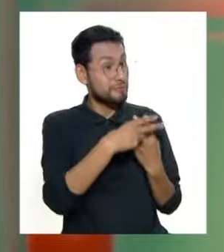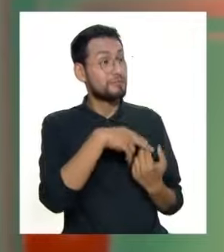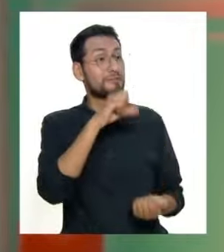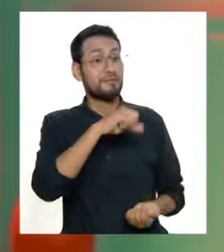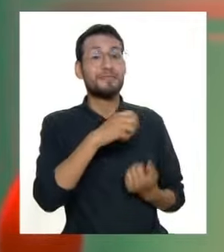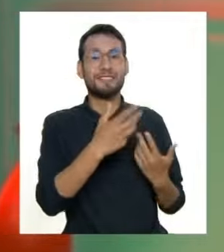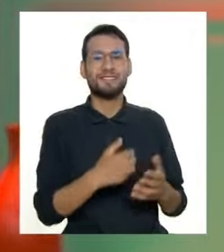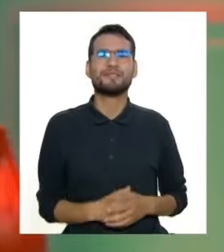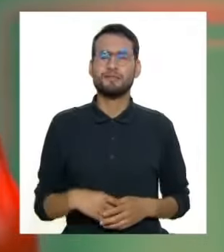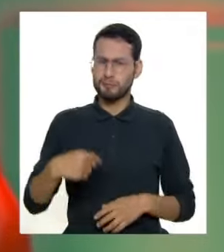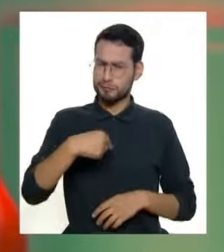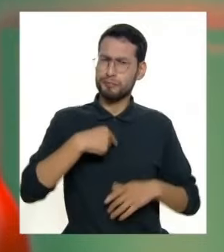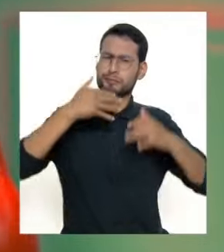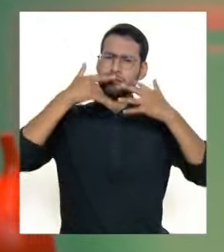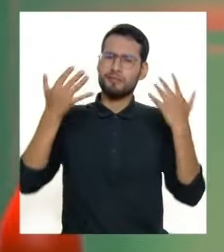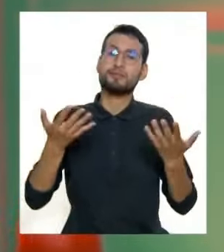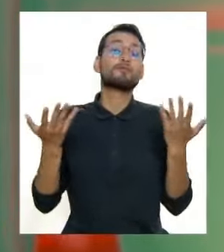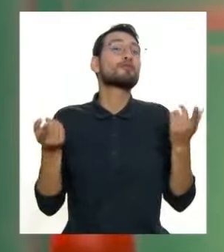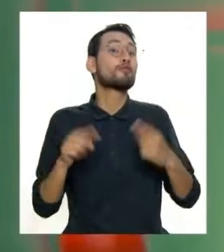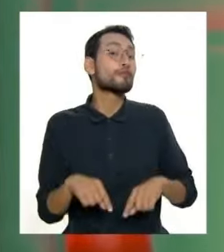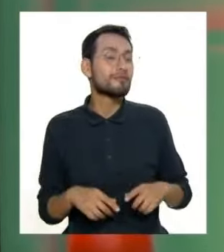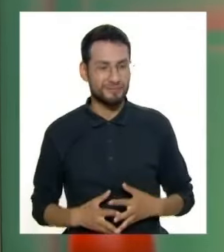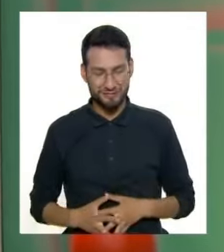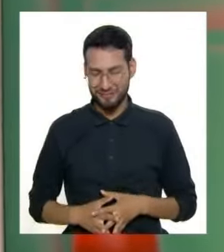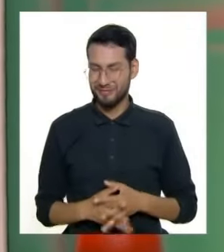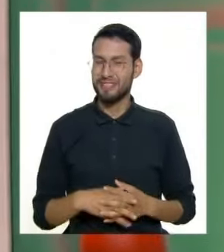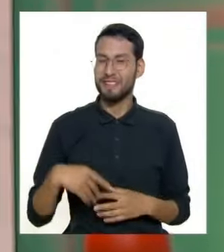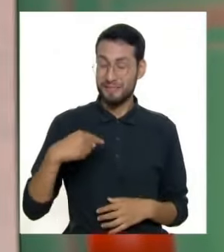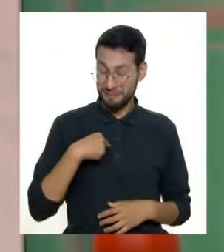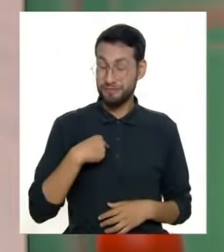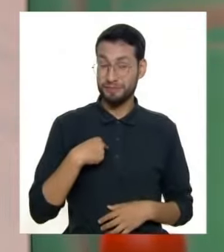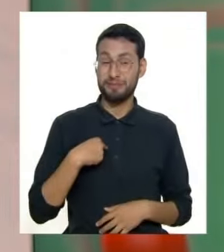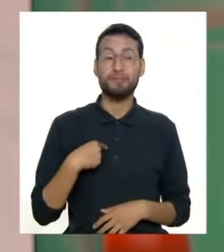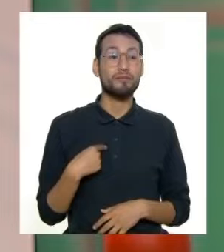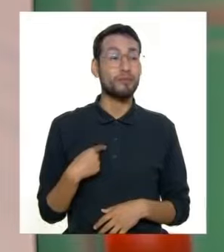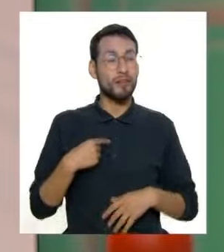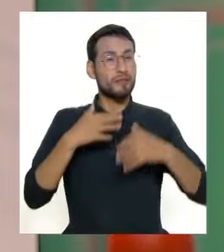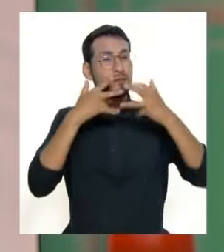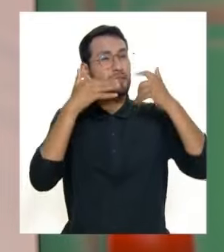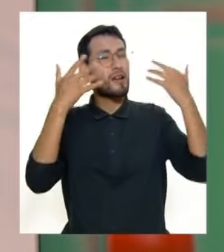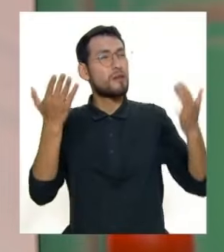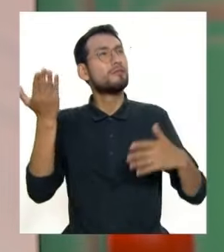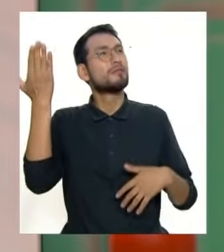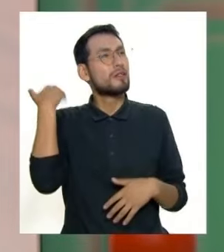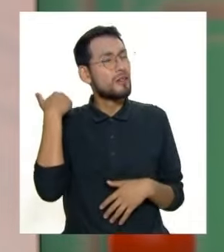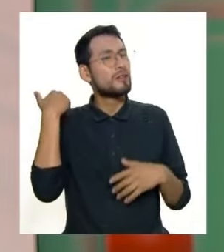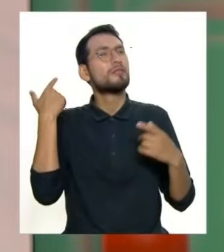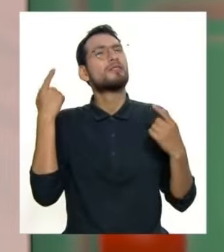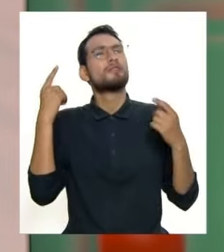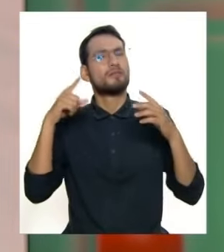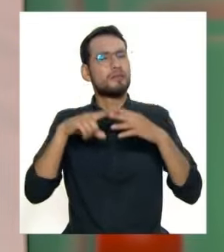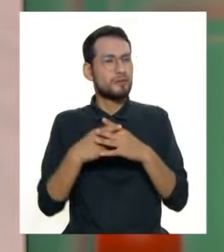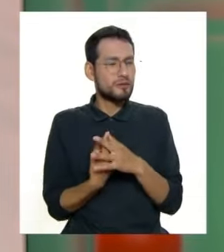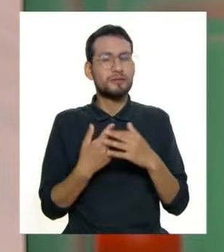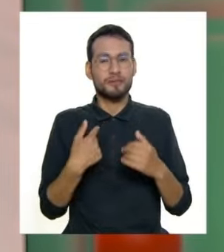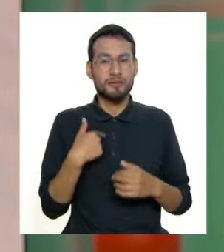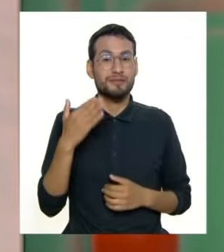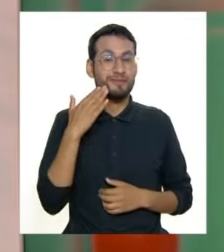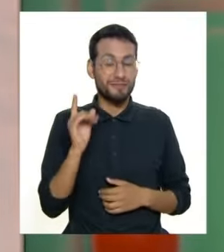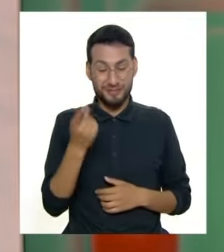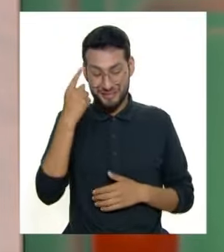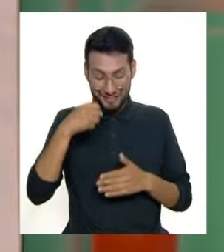hashtag es soy feliz cuando. Yo empecé mi felicidad absoluta el día que fui madre